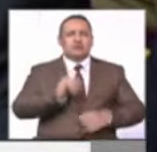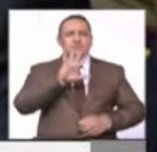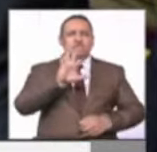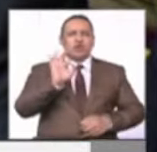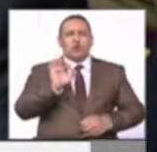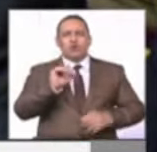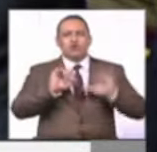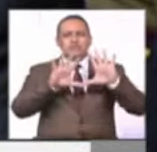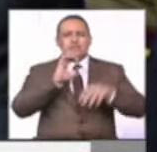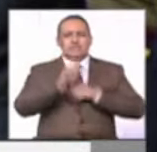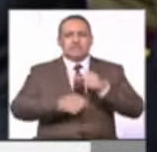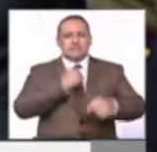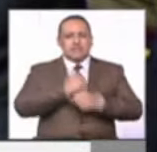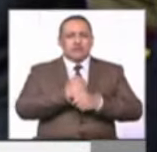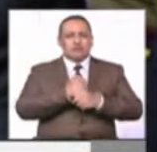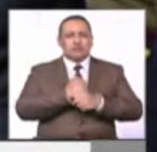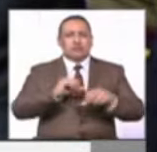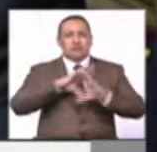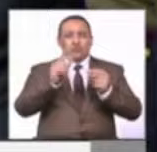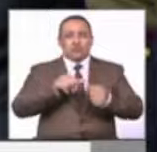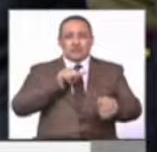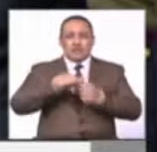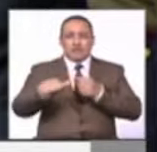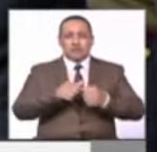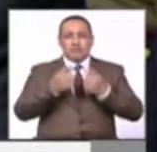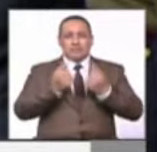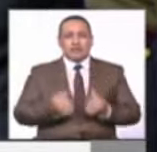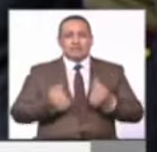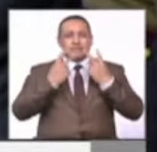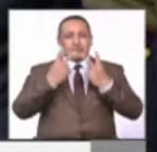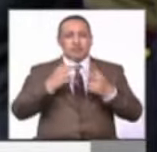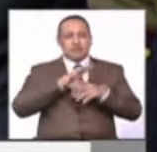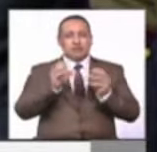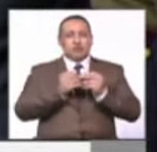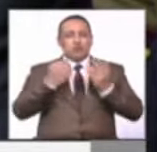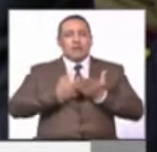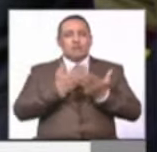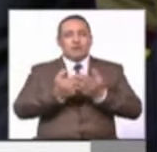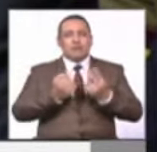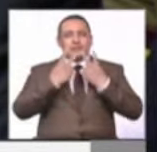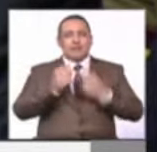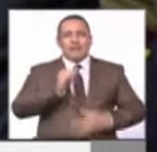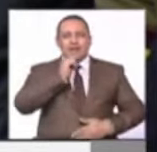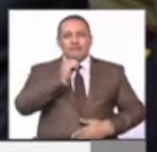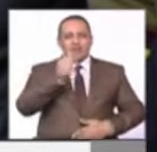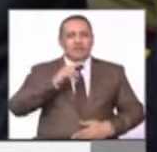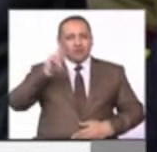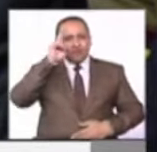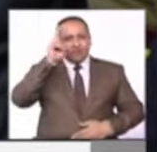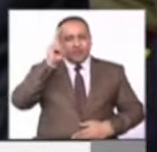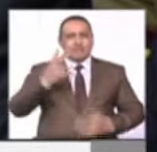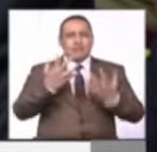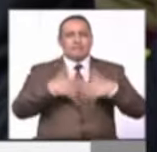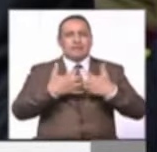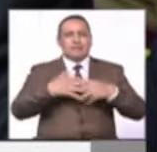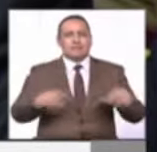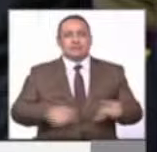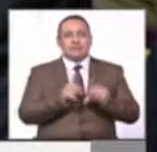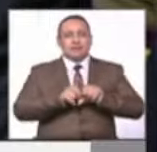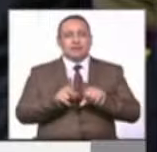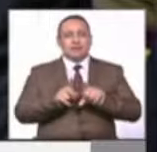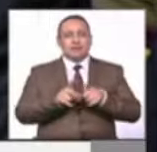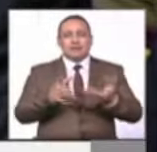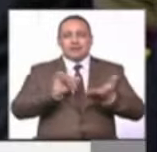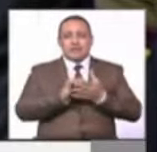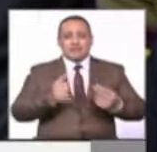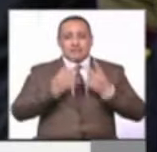años esta fuga de capitales se encuentra su correlato en la Falta de confianza empresarial la cual